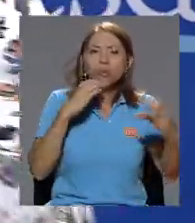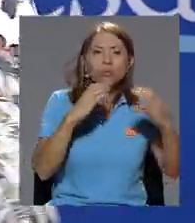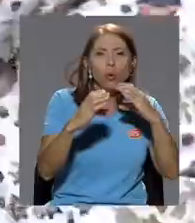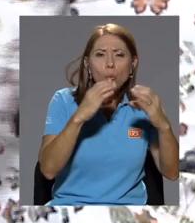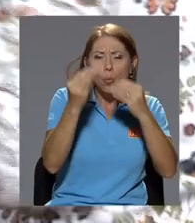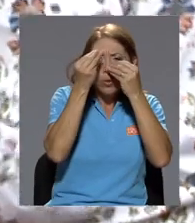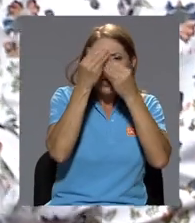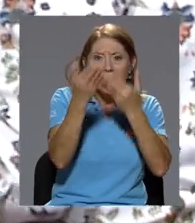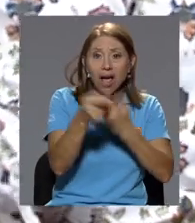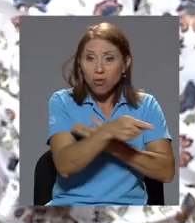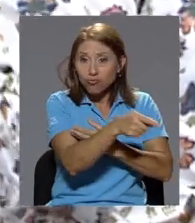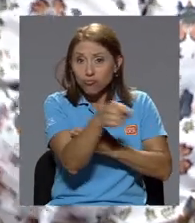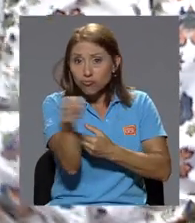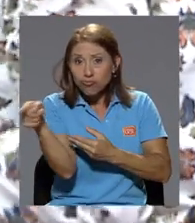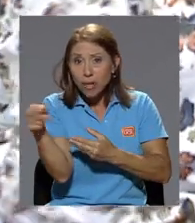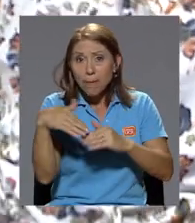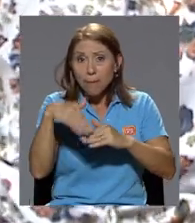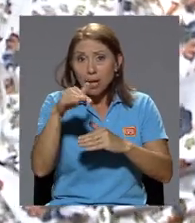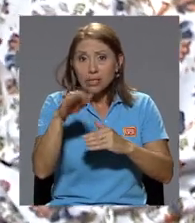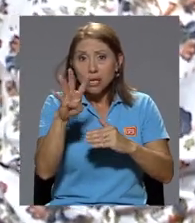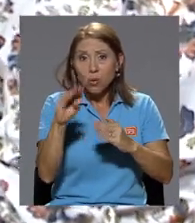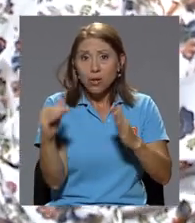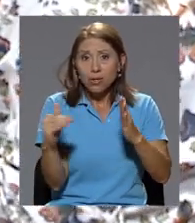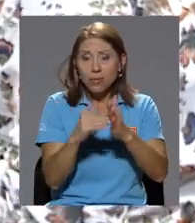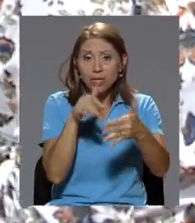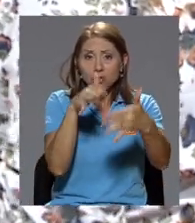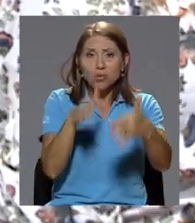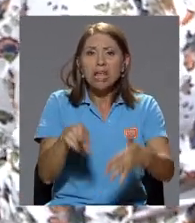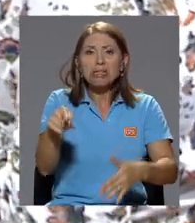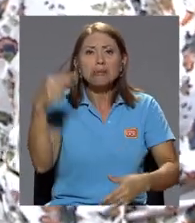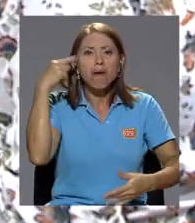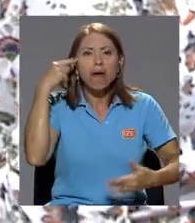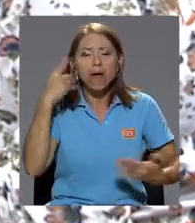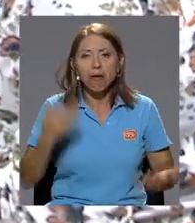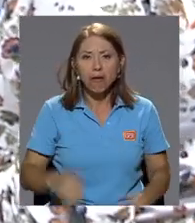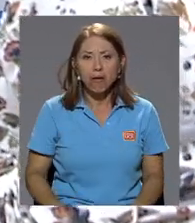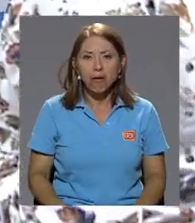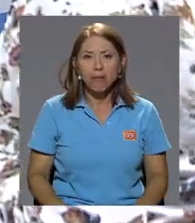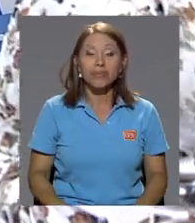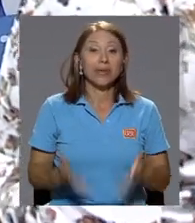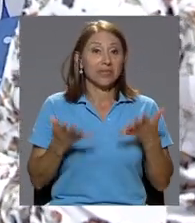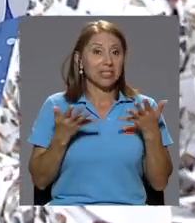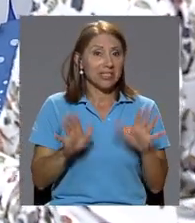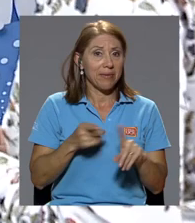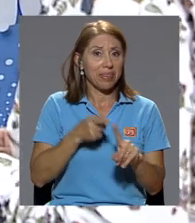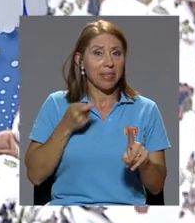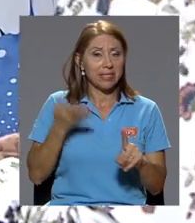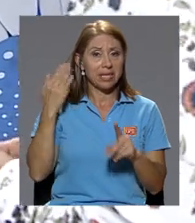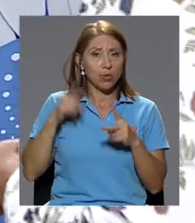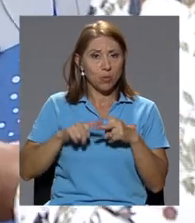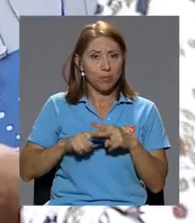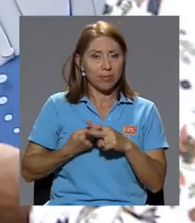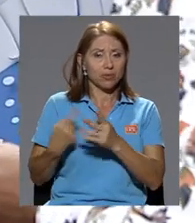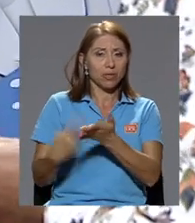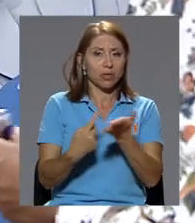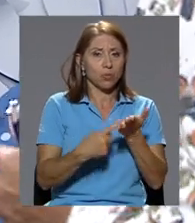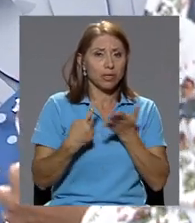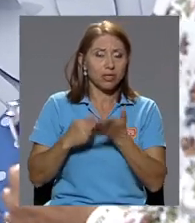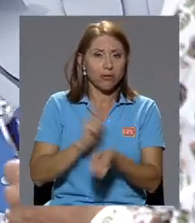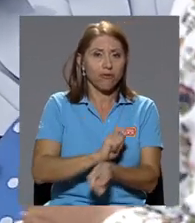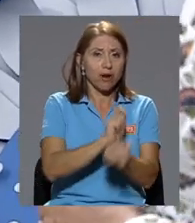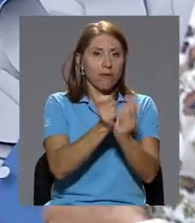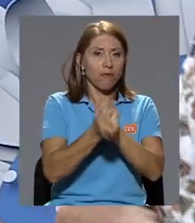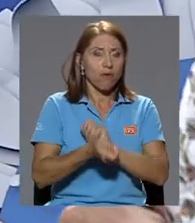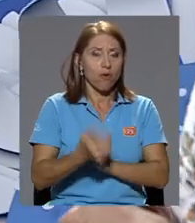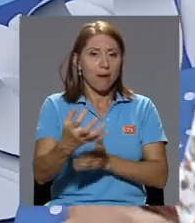cuál es la posición de los más de 40 mil estudiantes que tenemos en nuestra universidad bueno ya incluso desde el comienzo de la discusión de la reforma fiscal